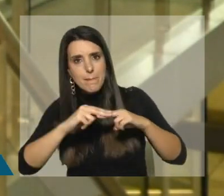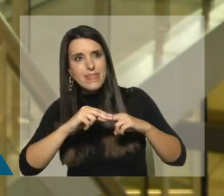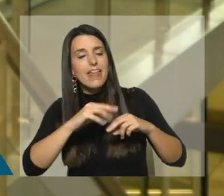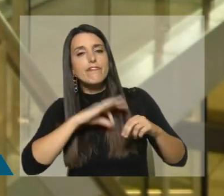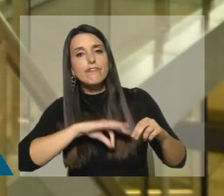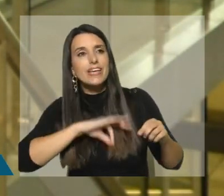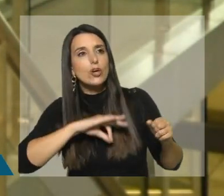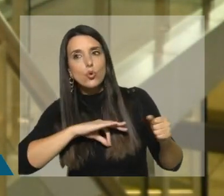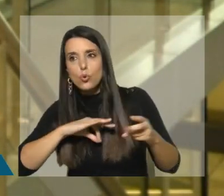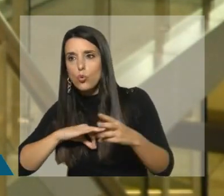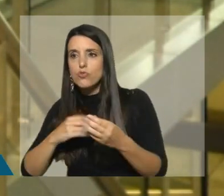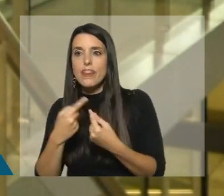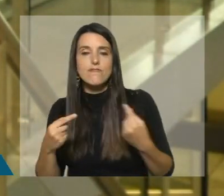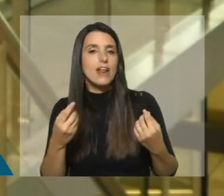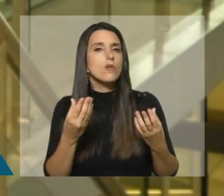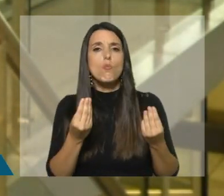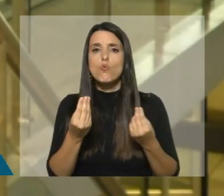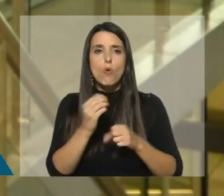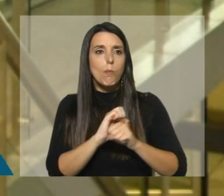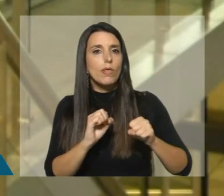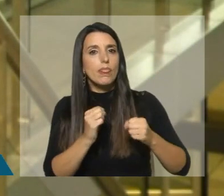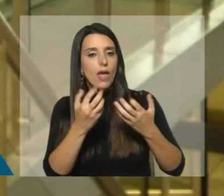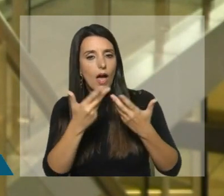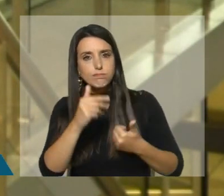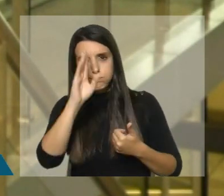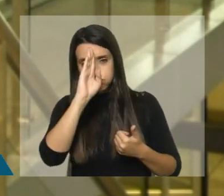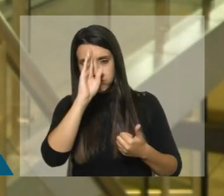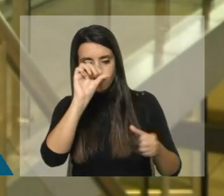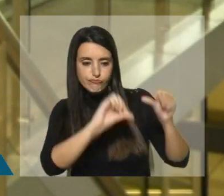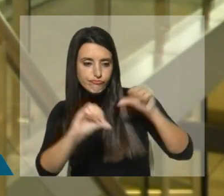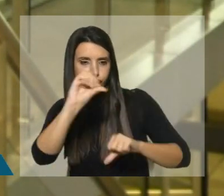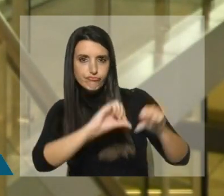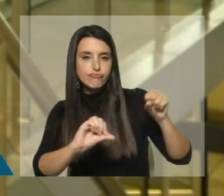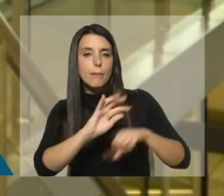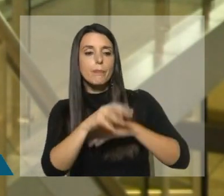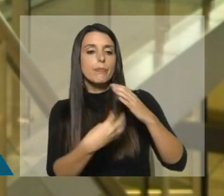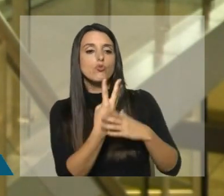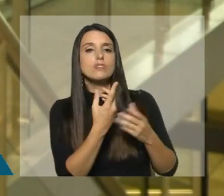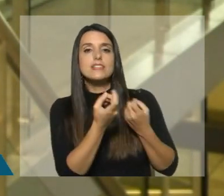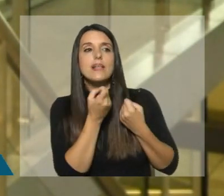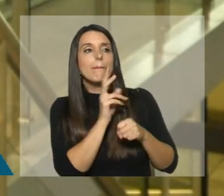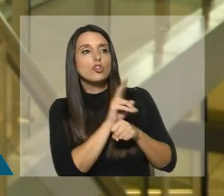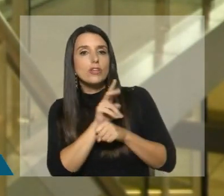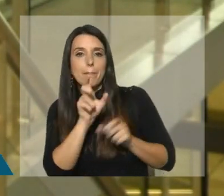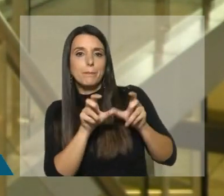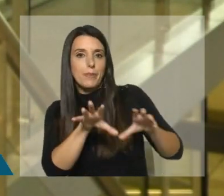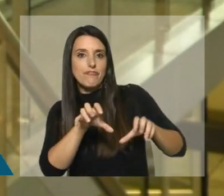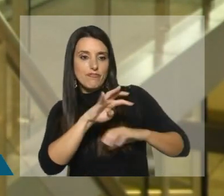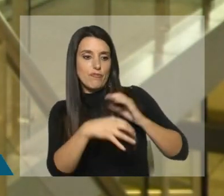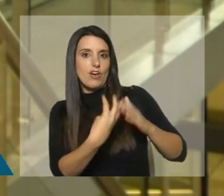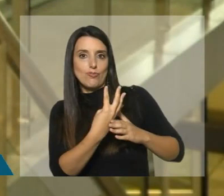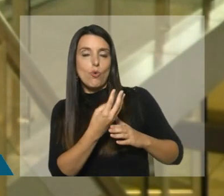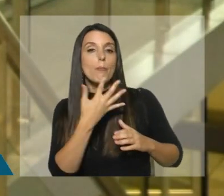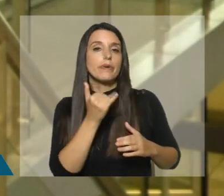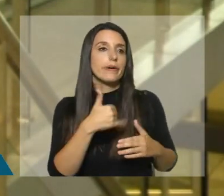virus y otro tipo de enfermedades que el Mercosur necesita para proteger a la población, como